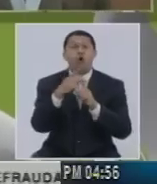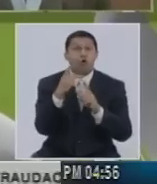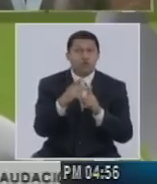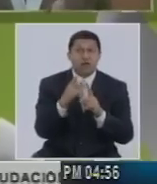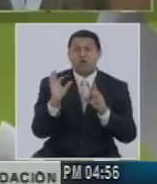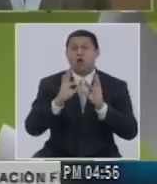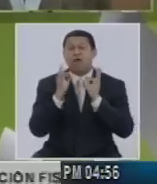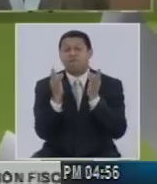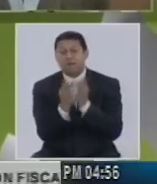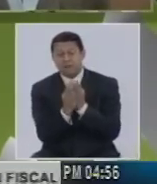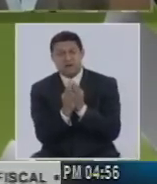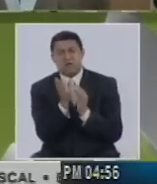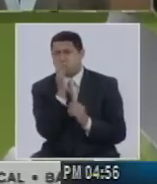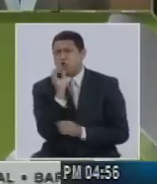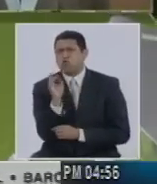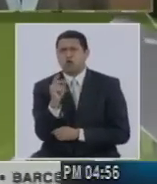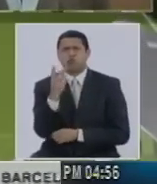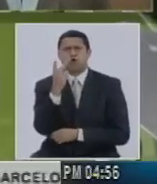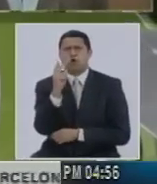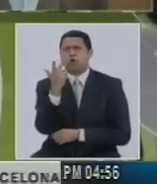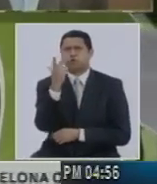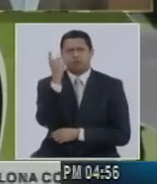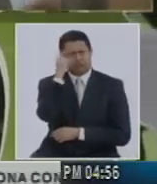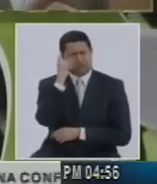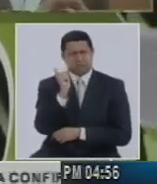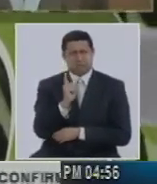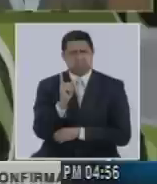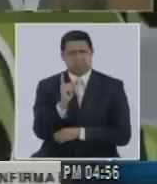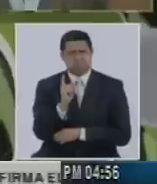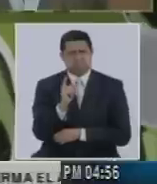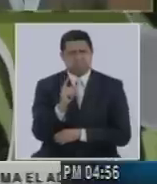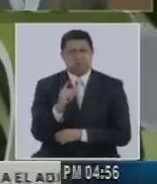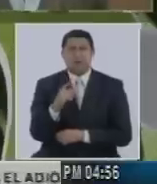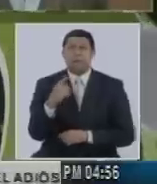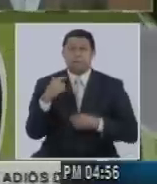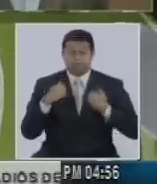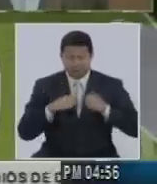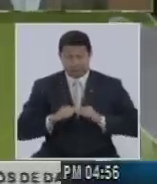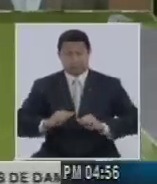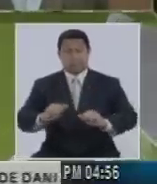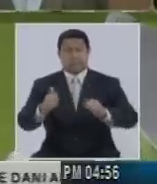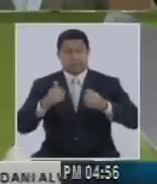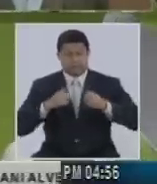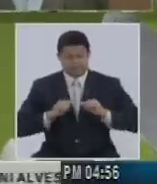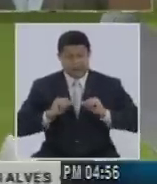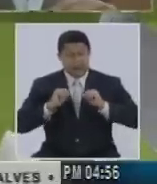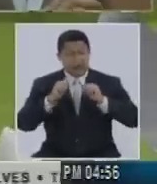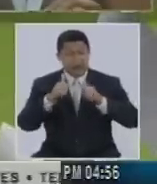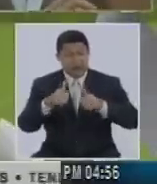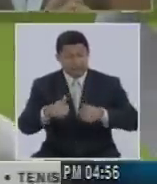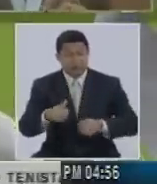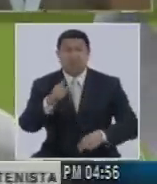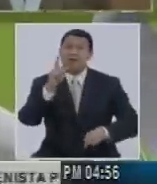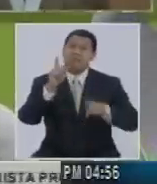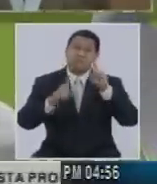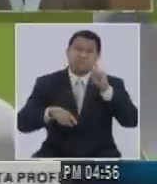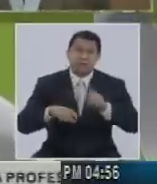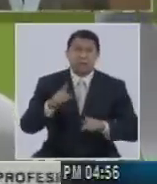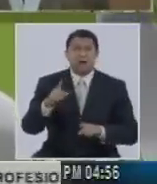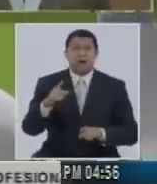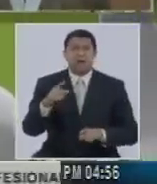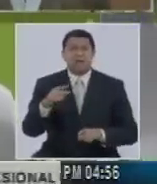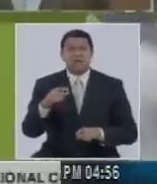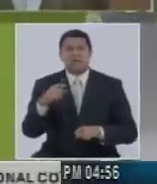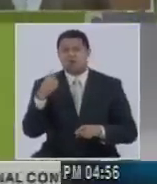y normalmente no tienen dolor los primeros 2 o 3 días. La fisioterapia comienza dependiendo de lo que encontré, lo